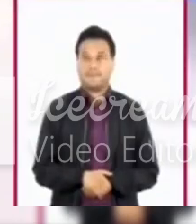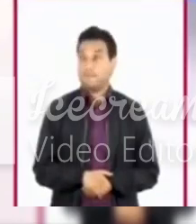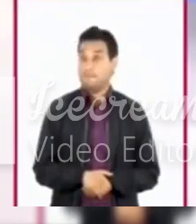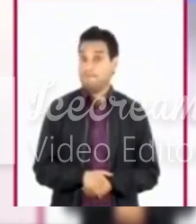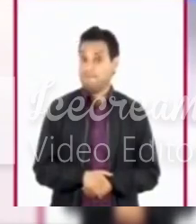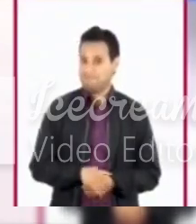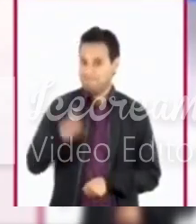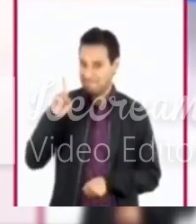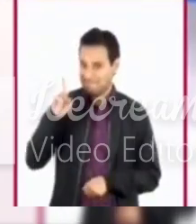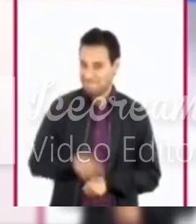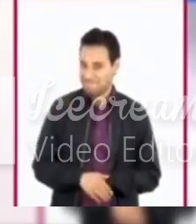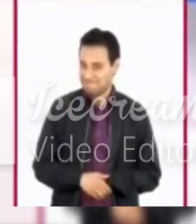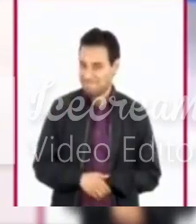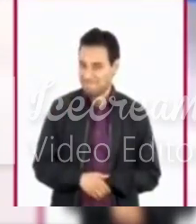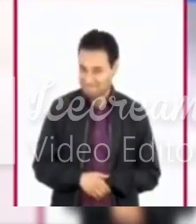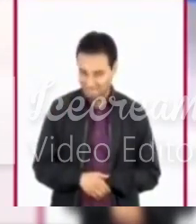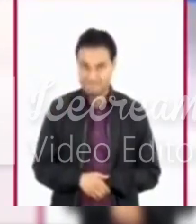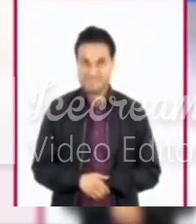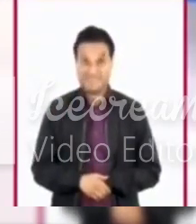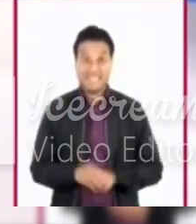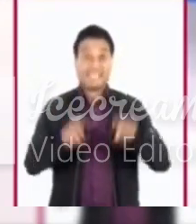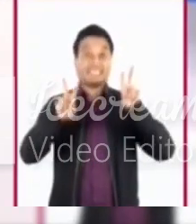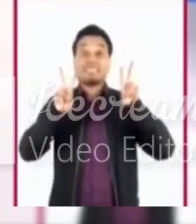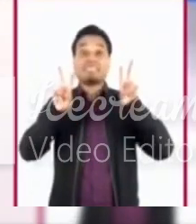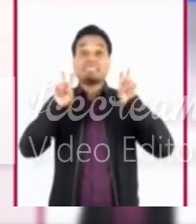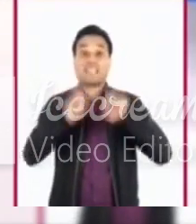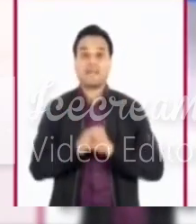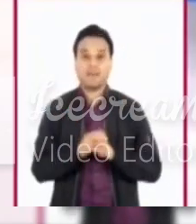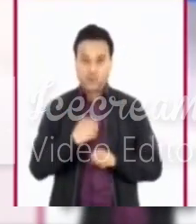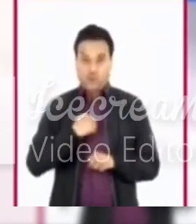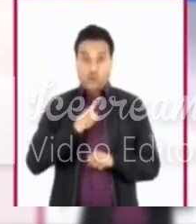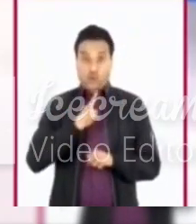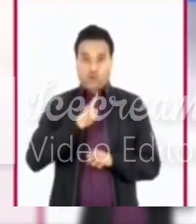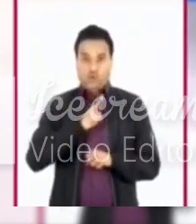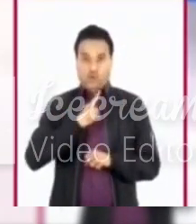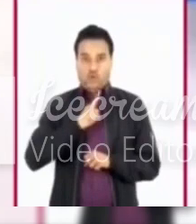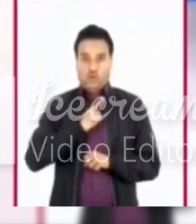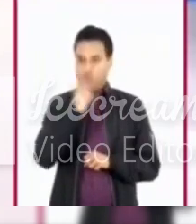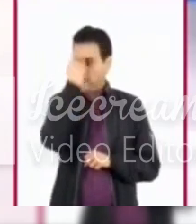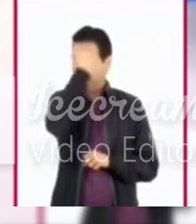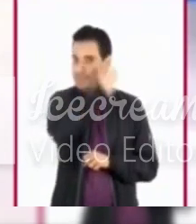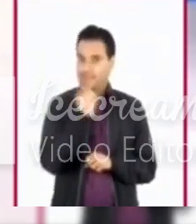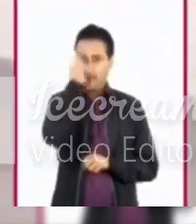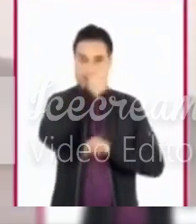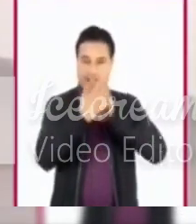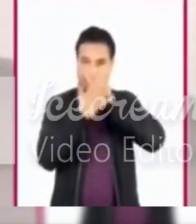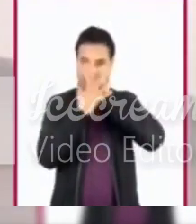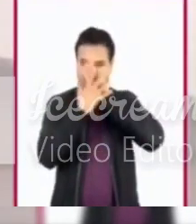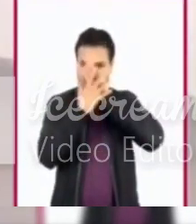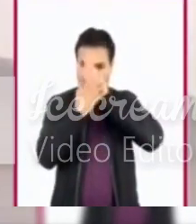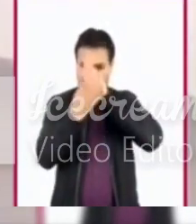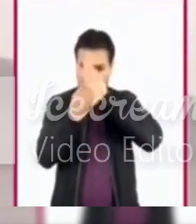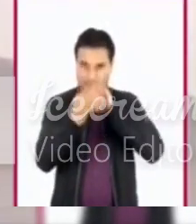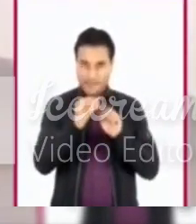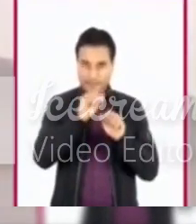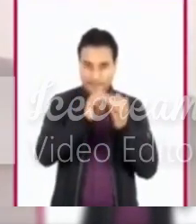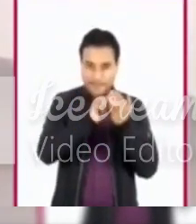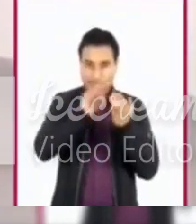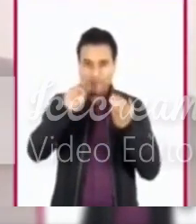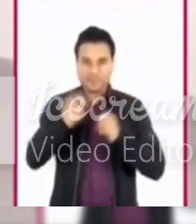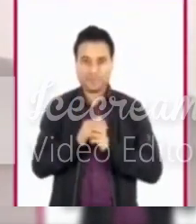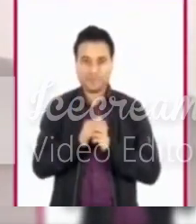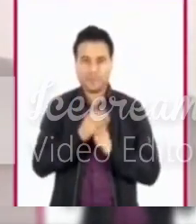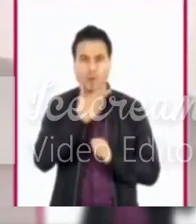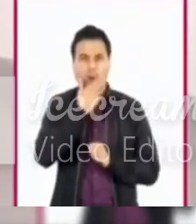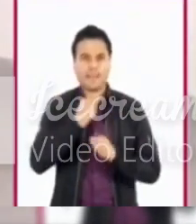Autorretrato con cuello rafaelesco. Es el título de esta pintura con la técnica al óleo del autor Salvador Dalí. Salvador Dalí,